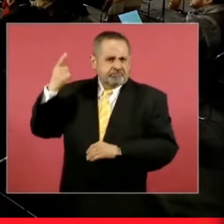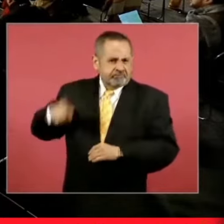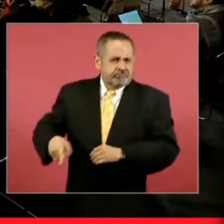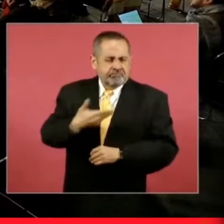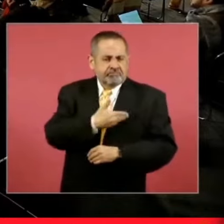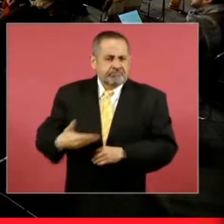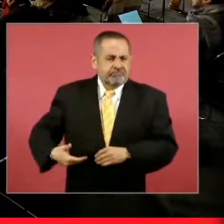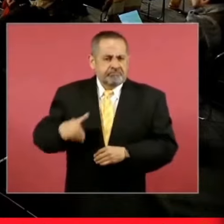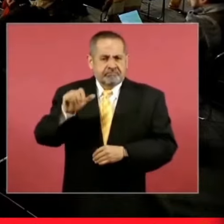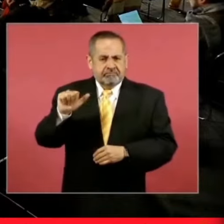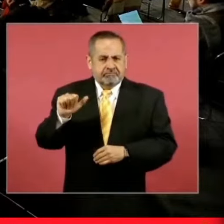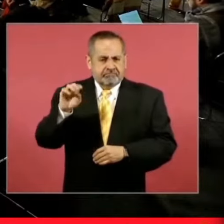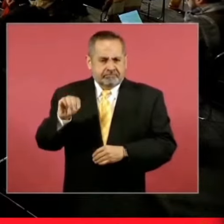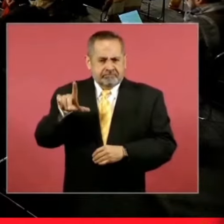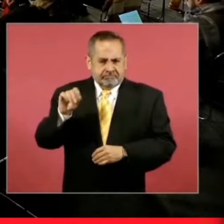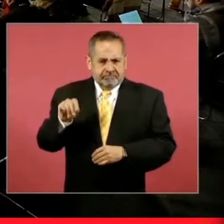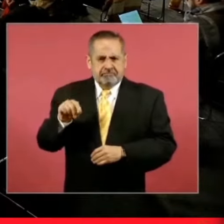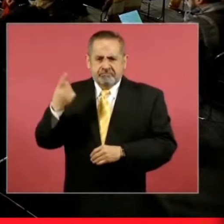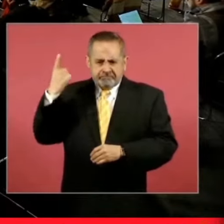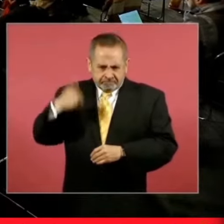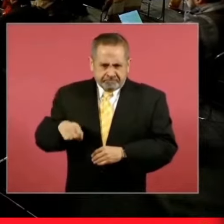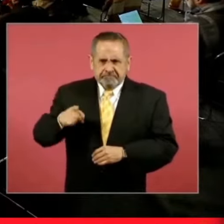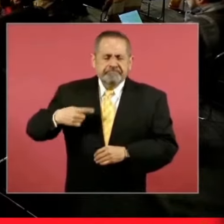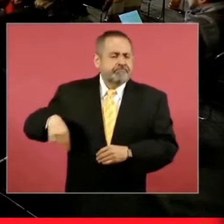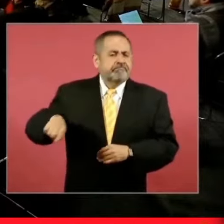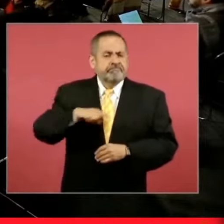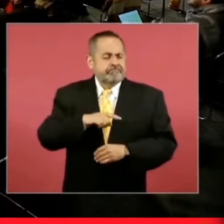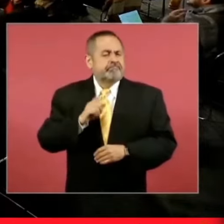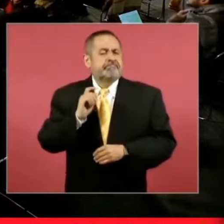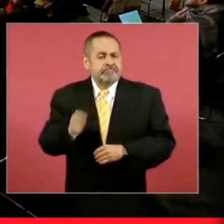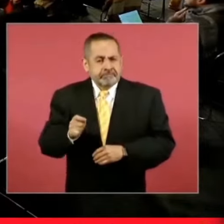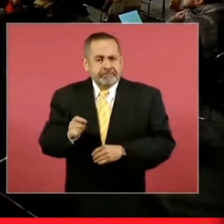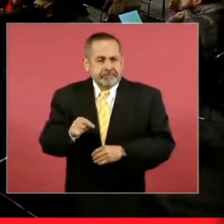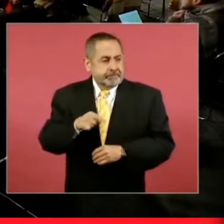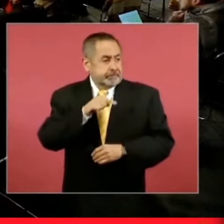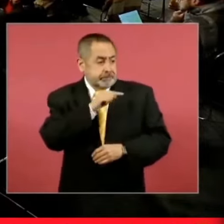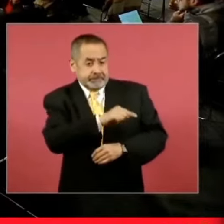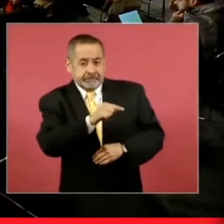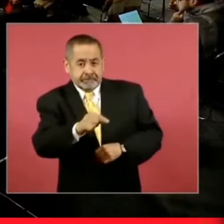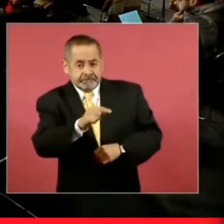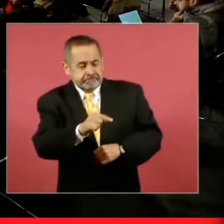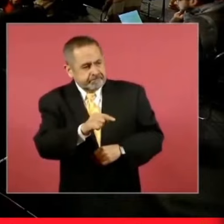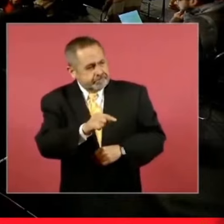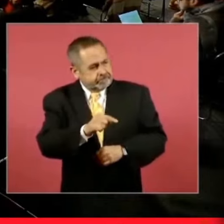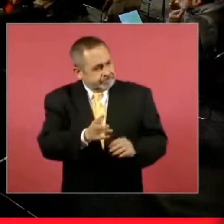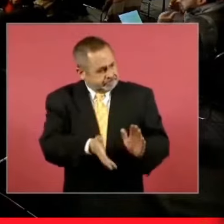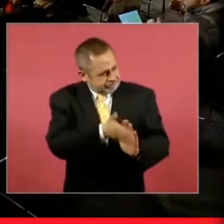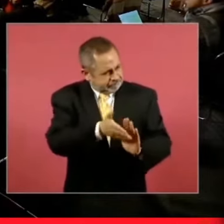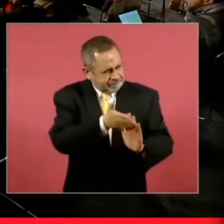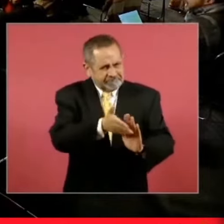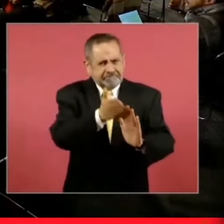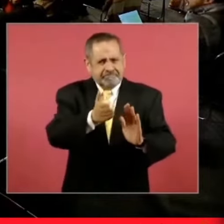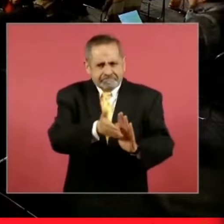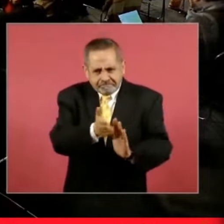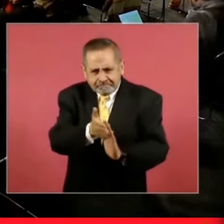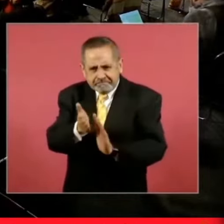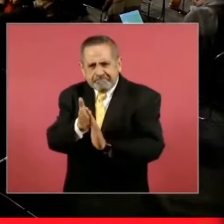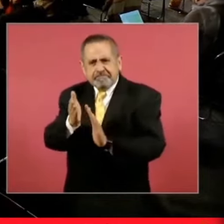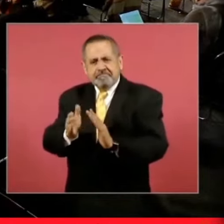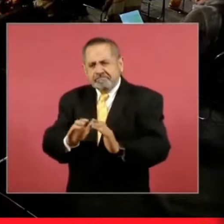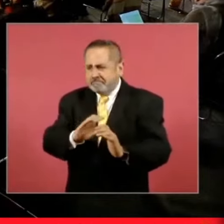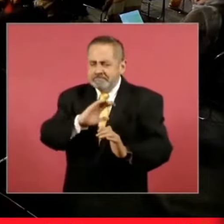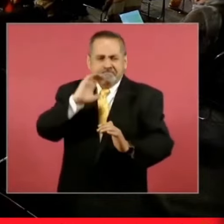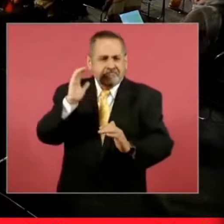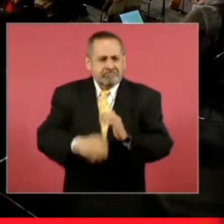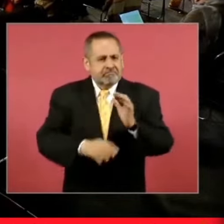presidente López Obrador de concluir a aquellas obras que fueran útiles, ya